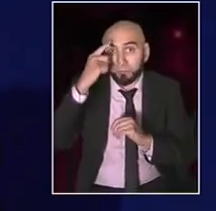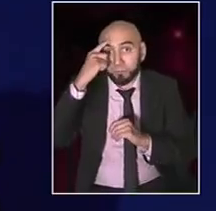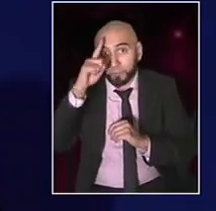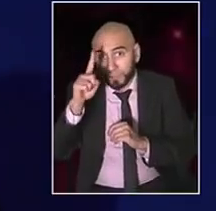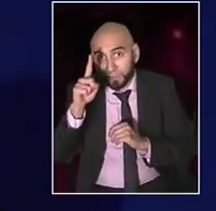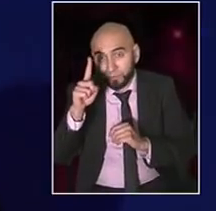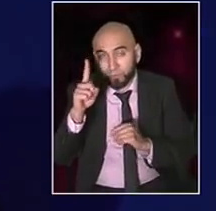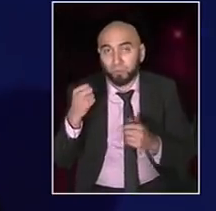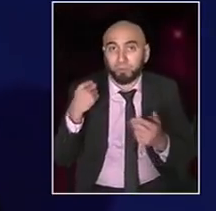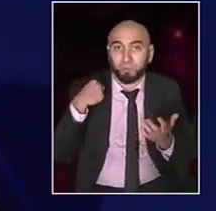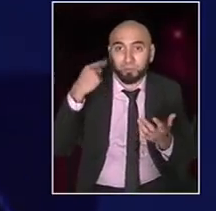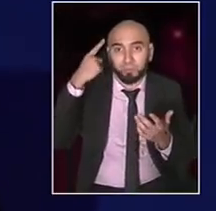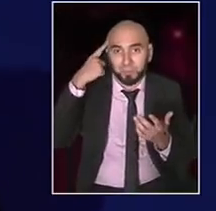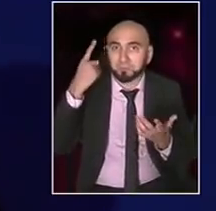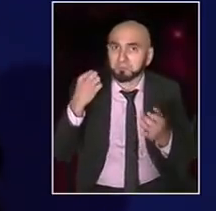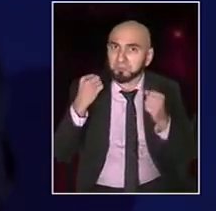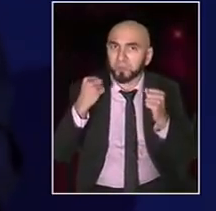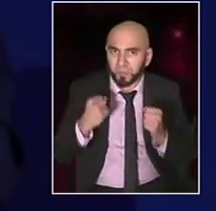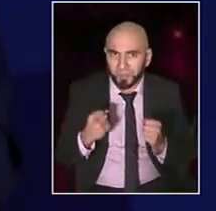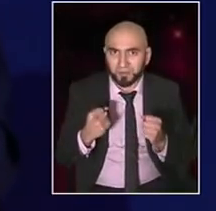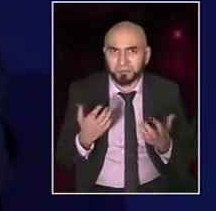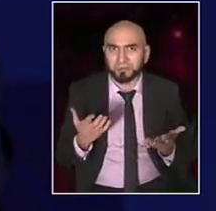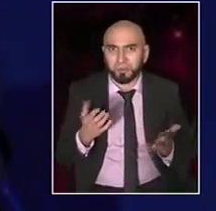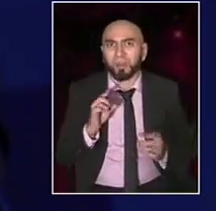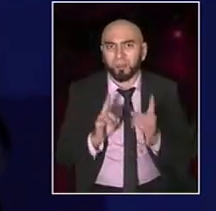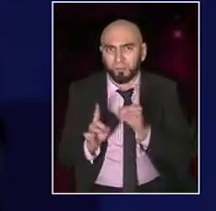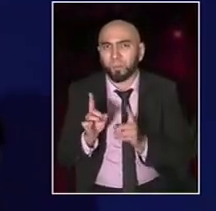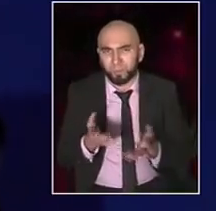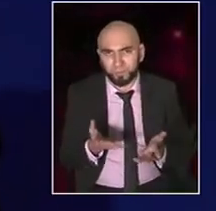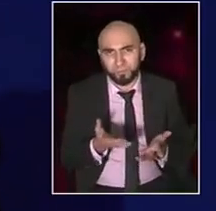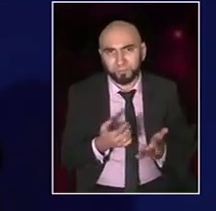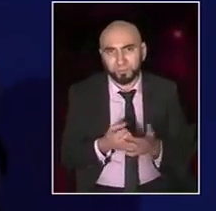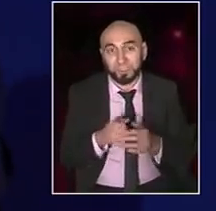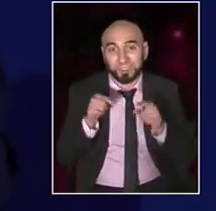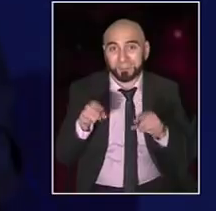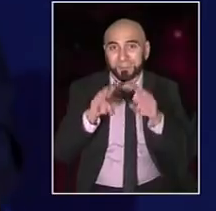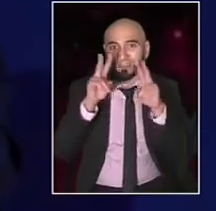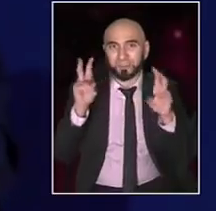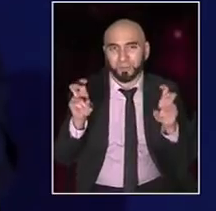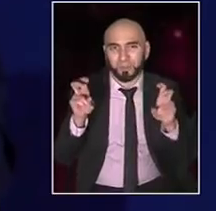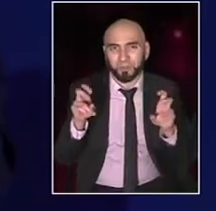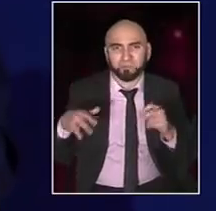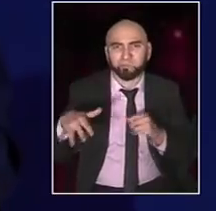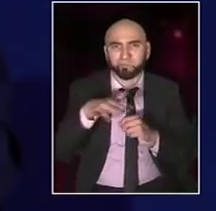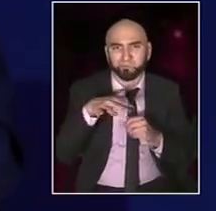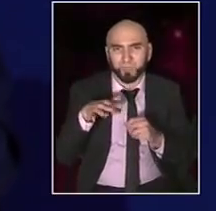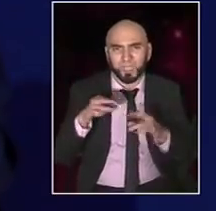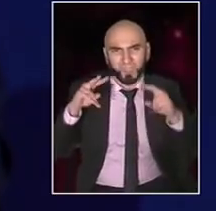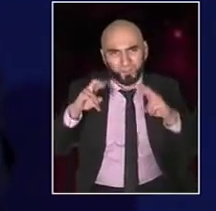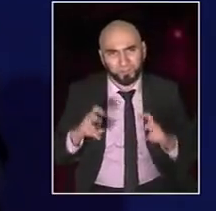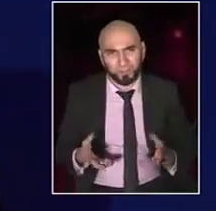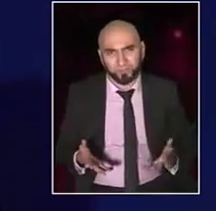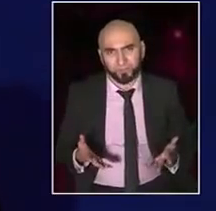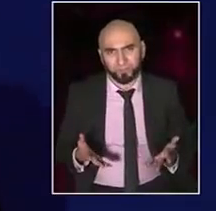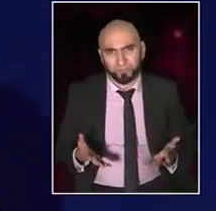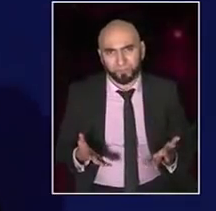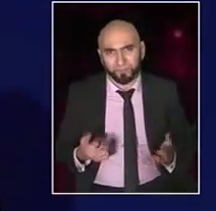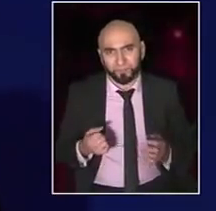de trabajo, ciertas fronteras de la ciencia, y saber que eso es un campo de investigación. Ray Kurzweil plantea otra